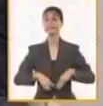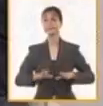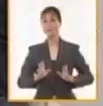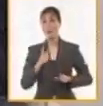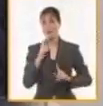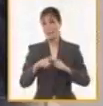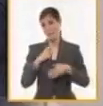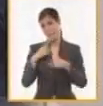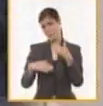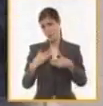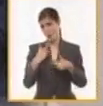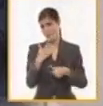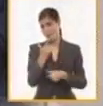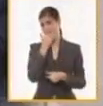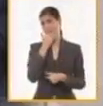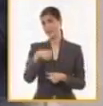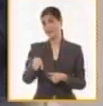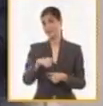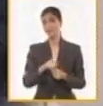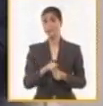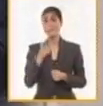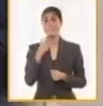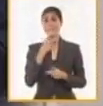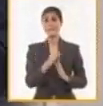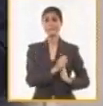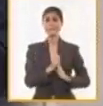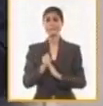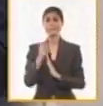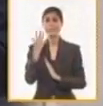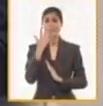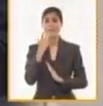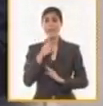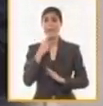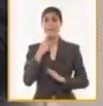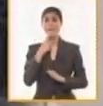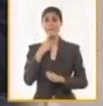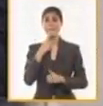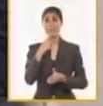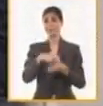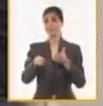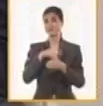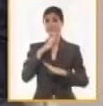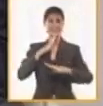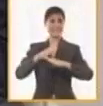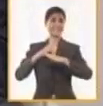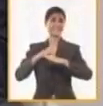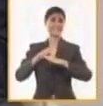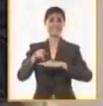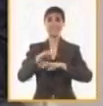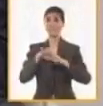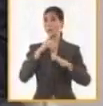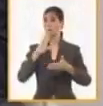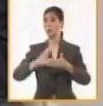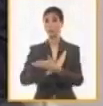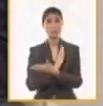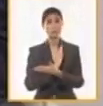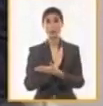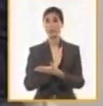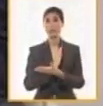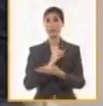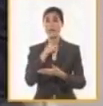en ese proceso fue, digamos, eliminar las misiones. En una de las principales, la misión